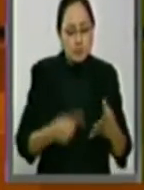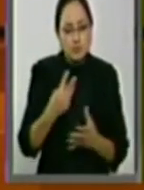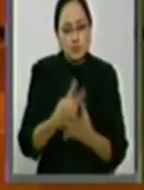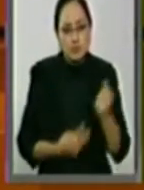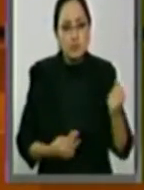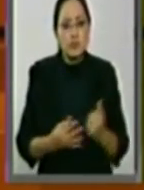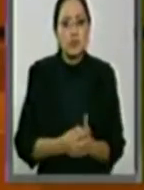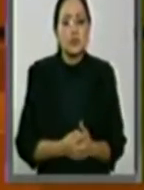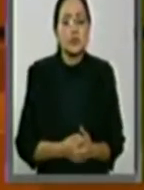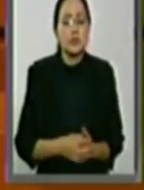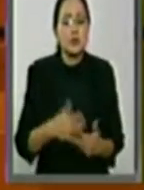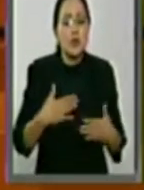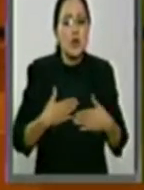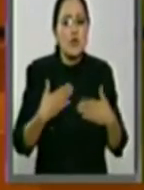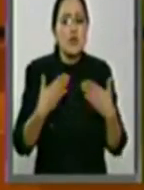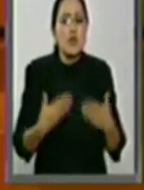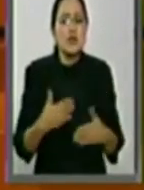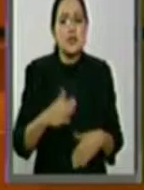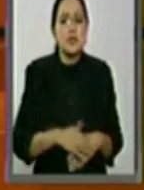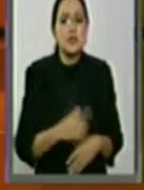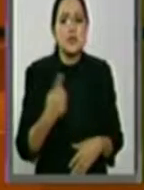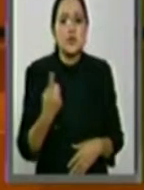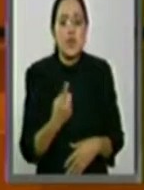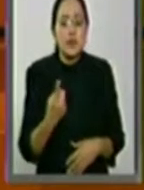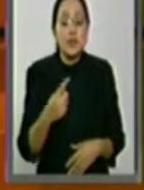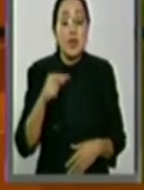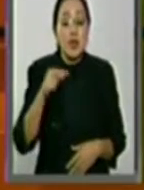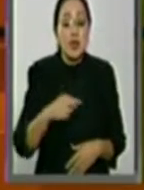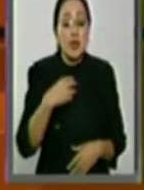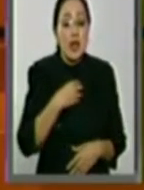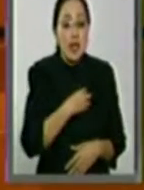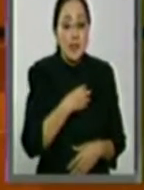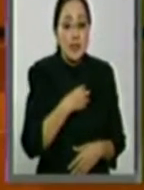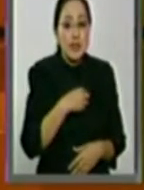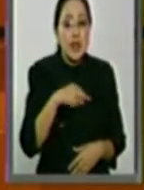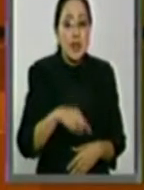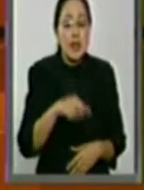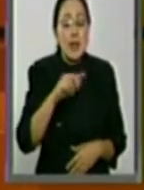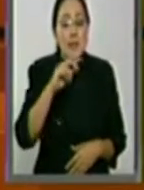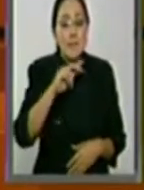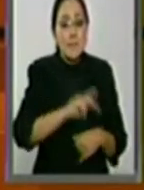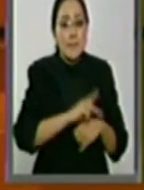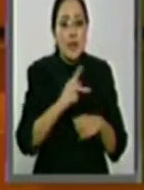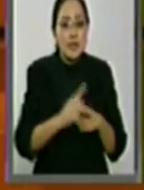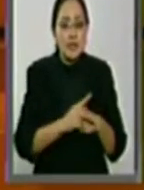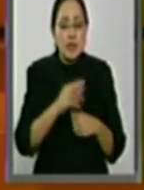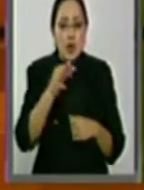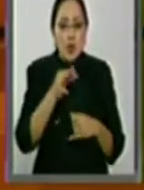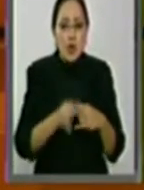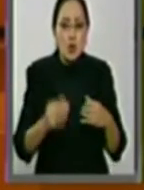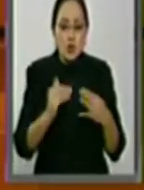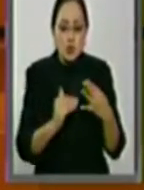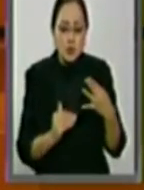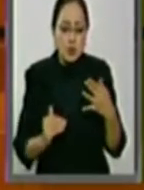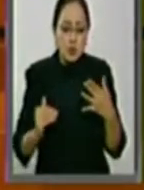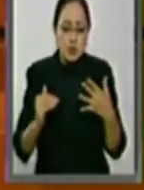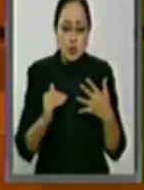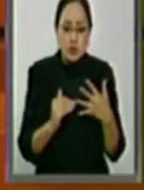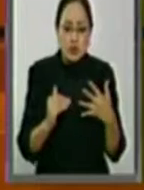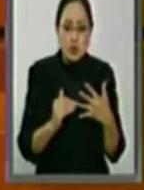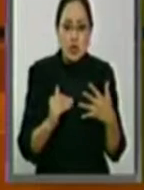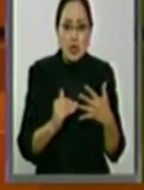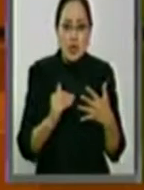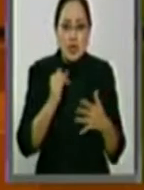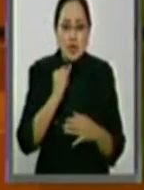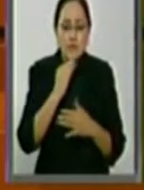porque sabemos bien que la capital del país ocupa el penúltimo lugar en el Índice de Información